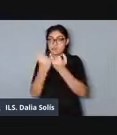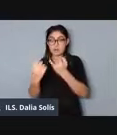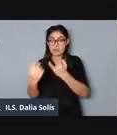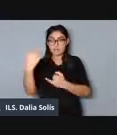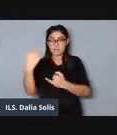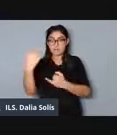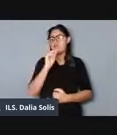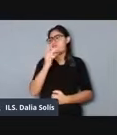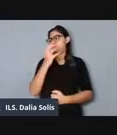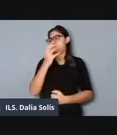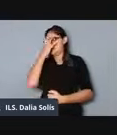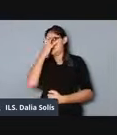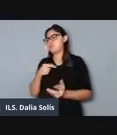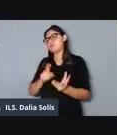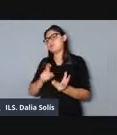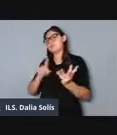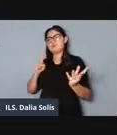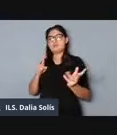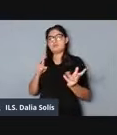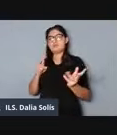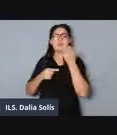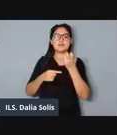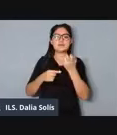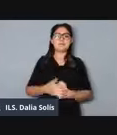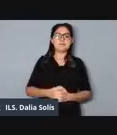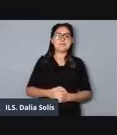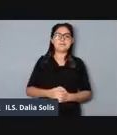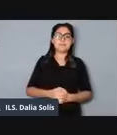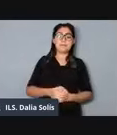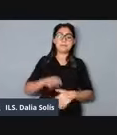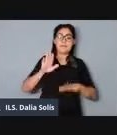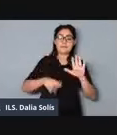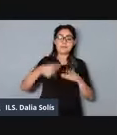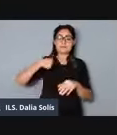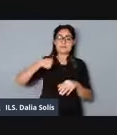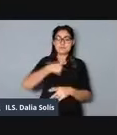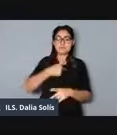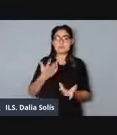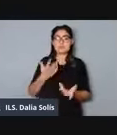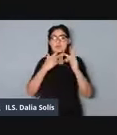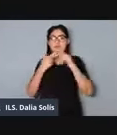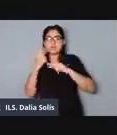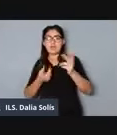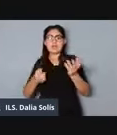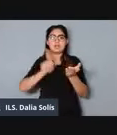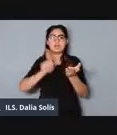más? ¿Por qué? Porque la preocupación es algo natural, es un proceso adaptativo. Sin embargo,